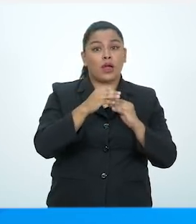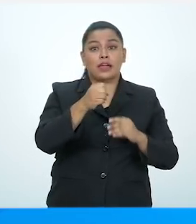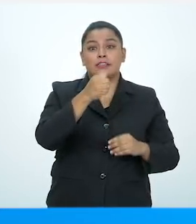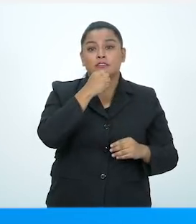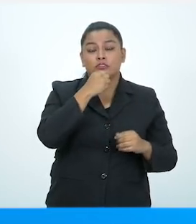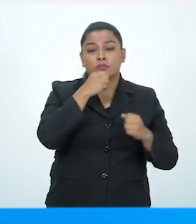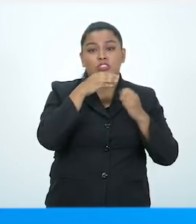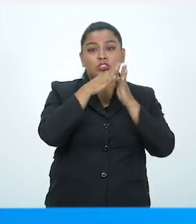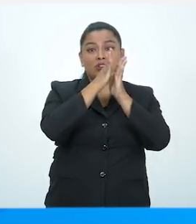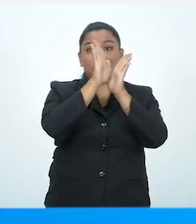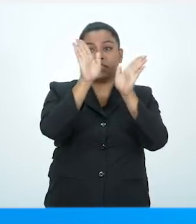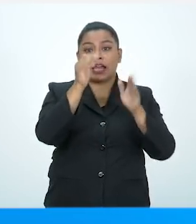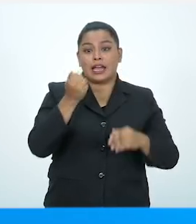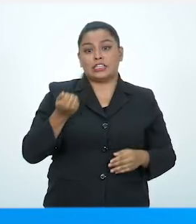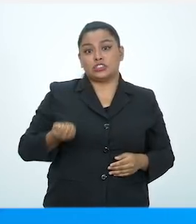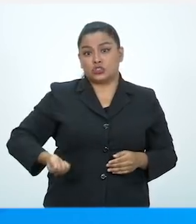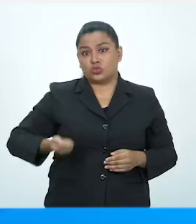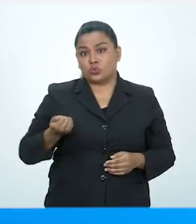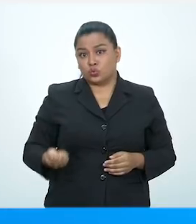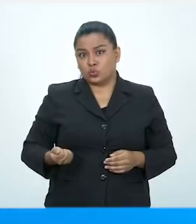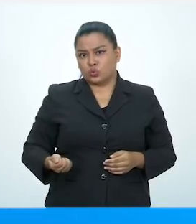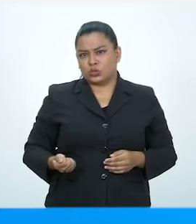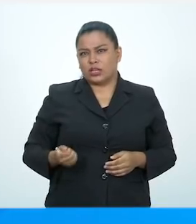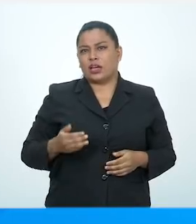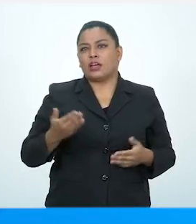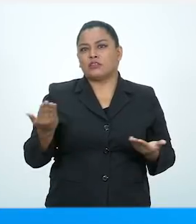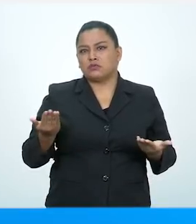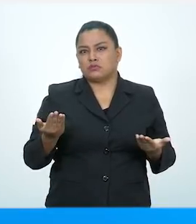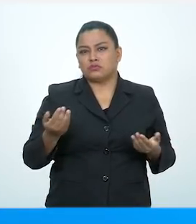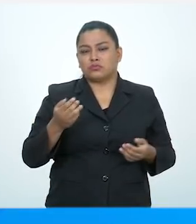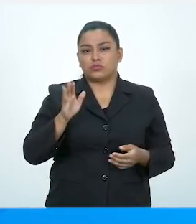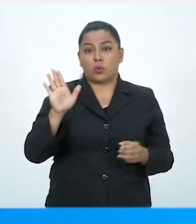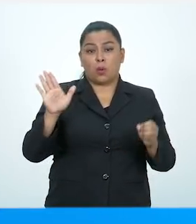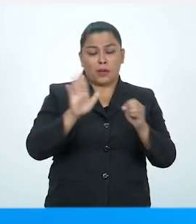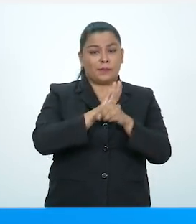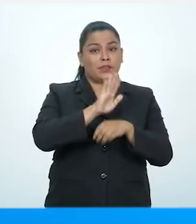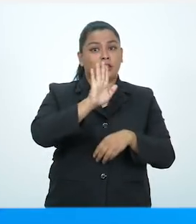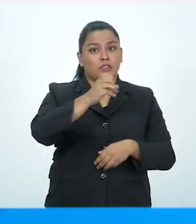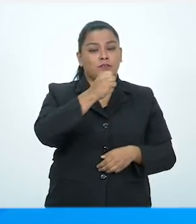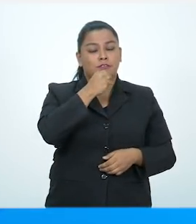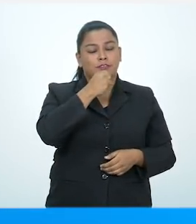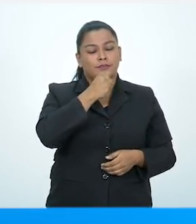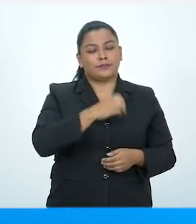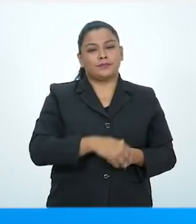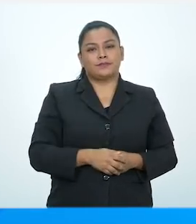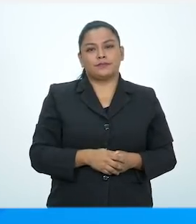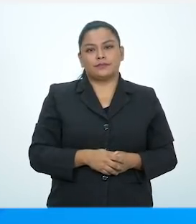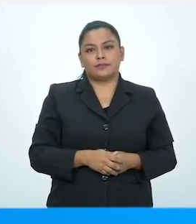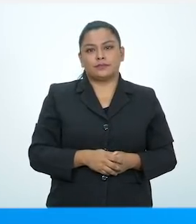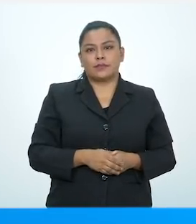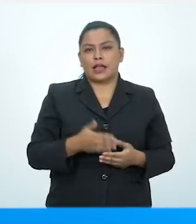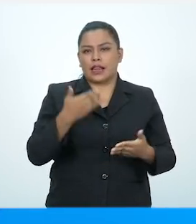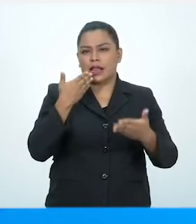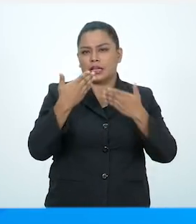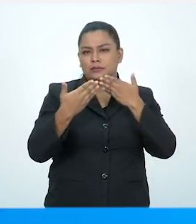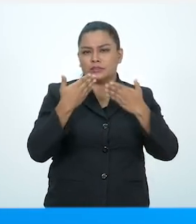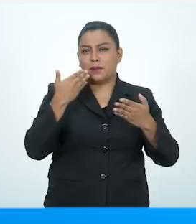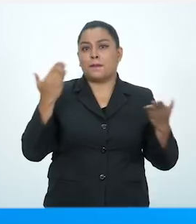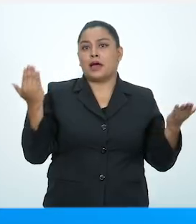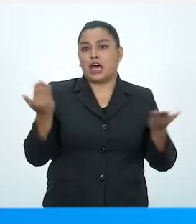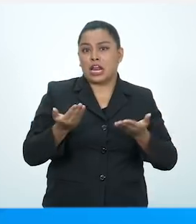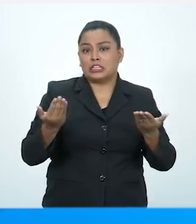también los datos generales del estudiante en donde deberá orientar su llenado, las indicaciones para